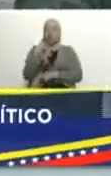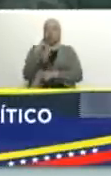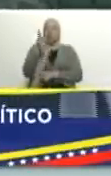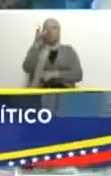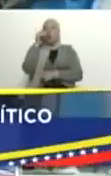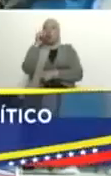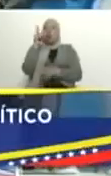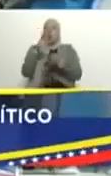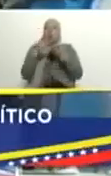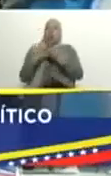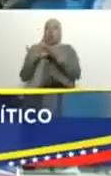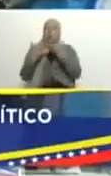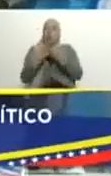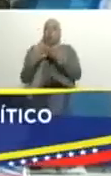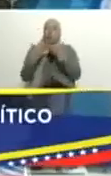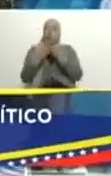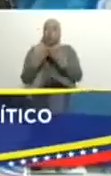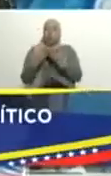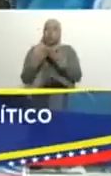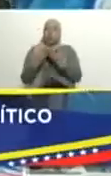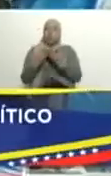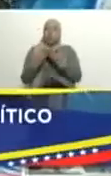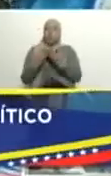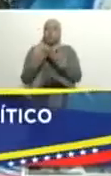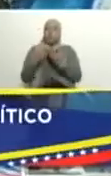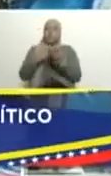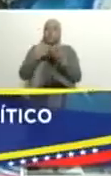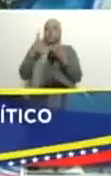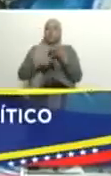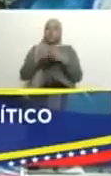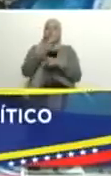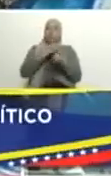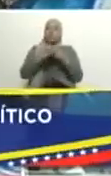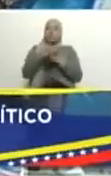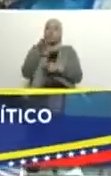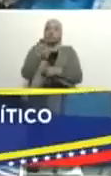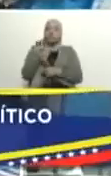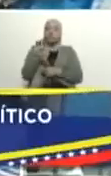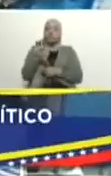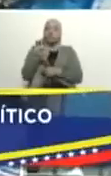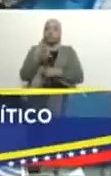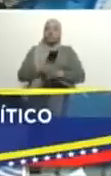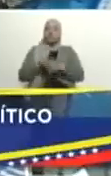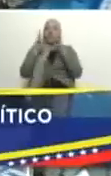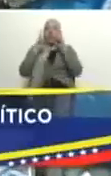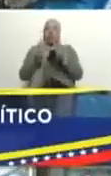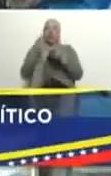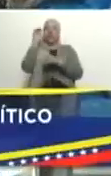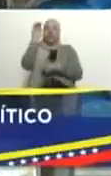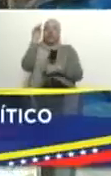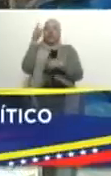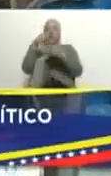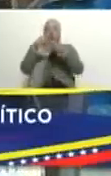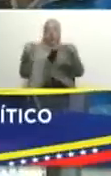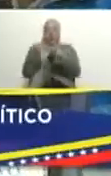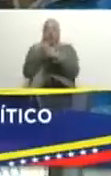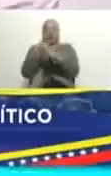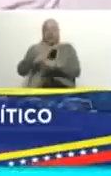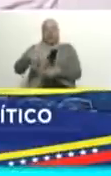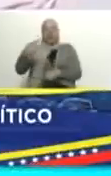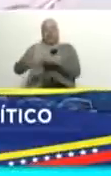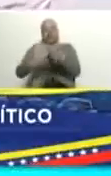hombre se pone a estudiar y su programa Cultivando Patria ve, muestra el fruto de la tierra y después